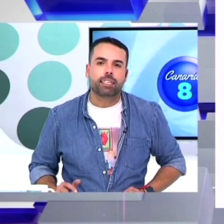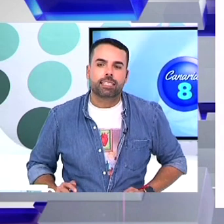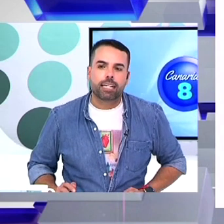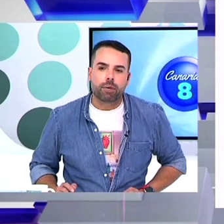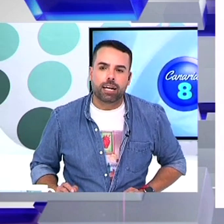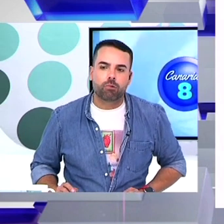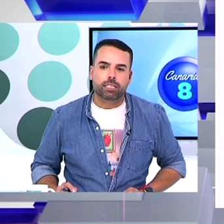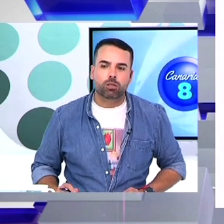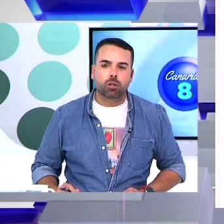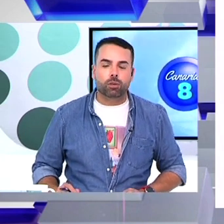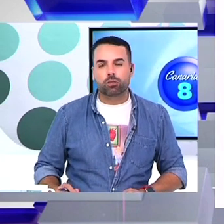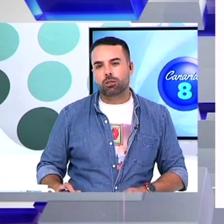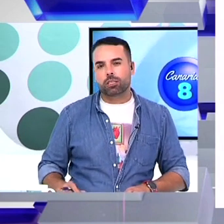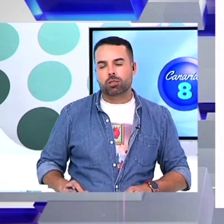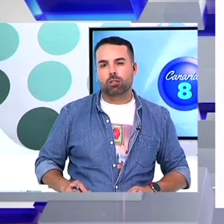ganadores, llamen al